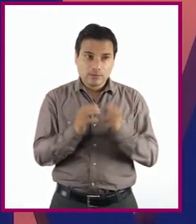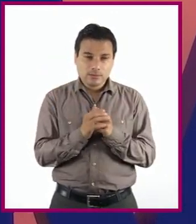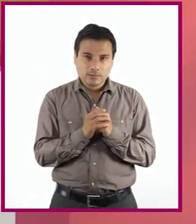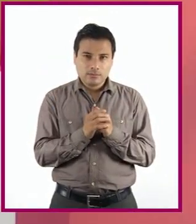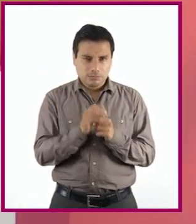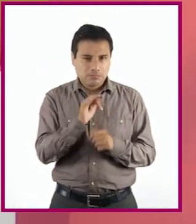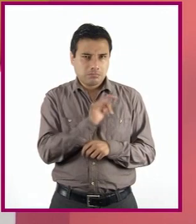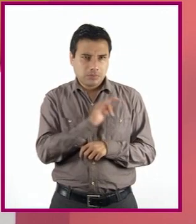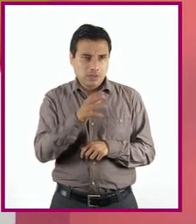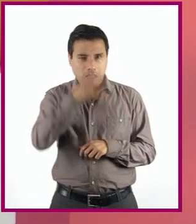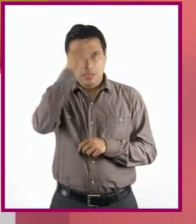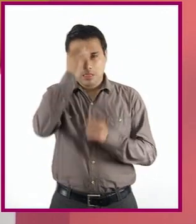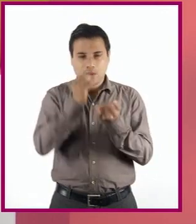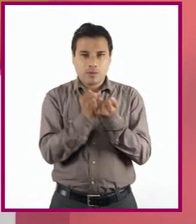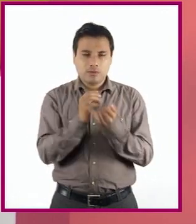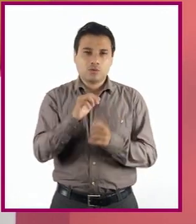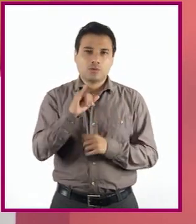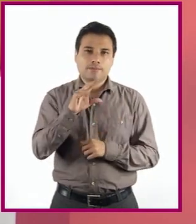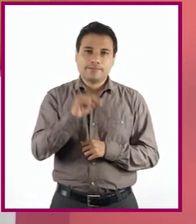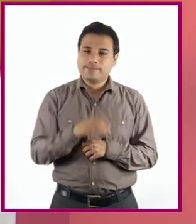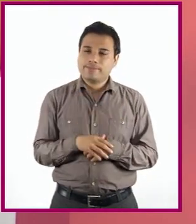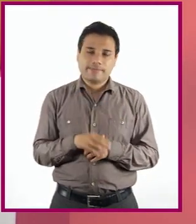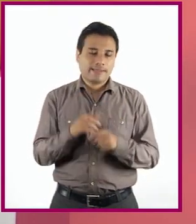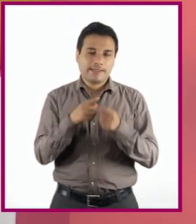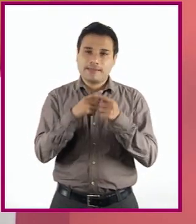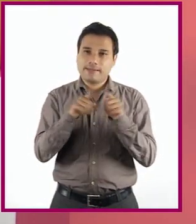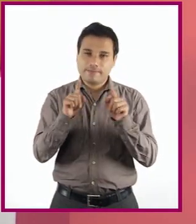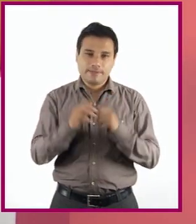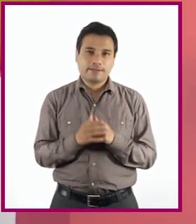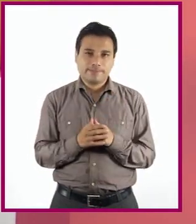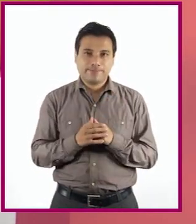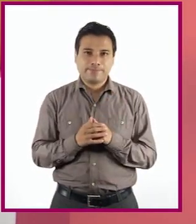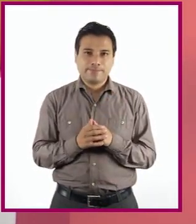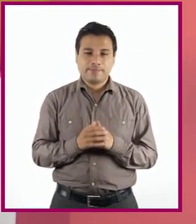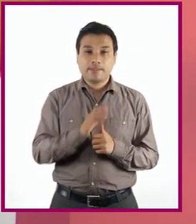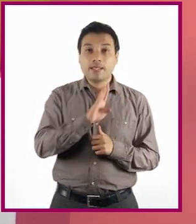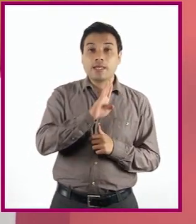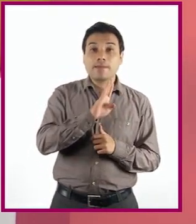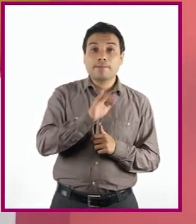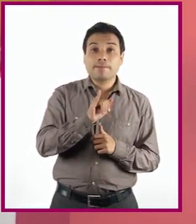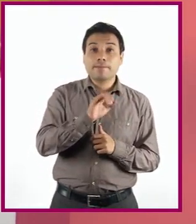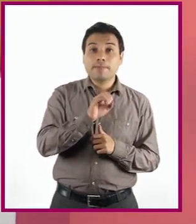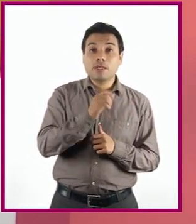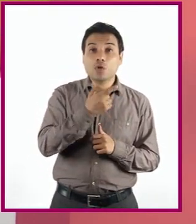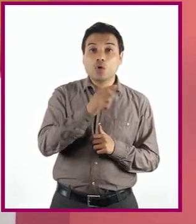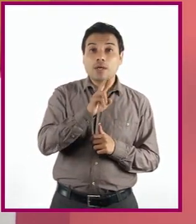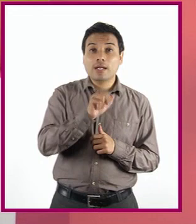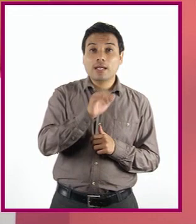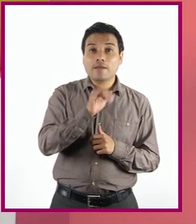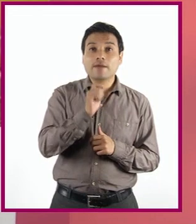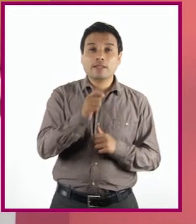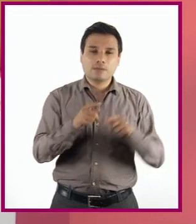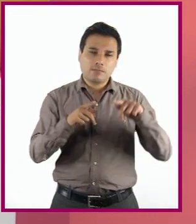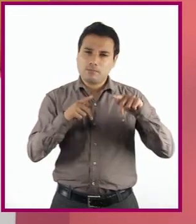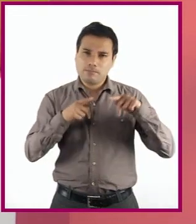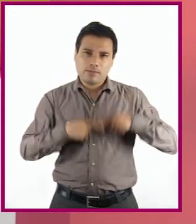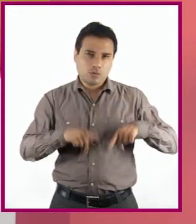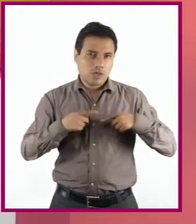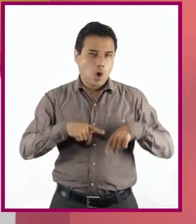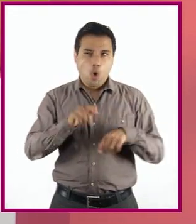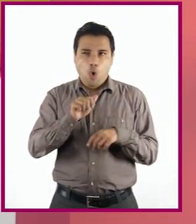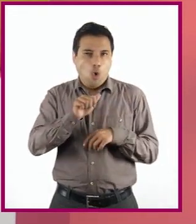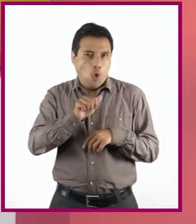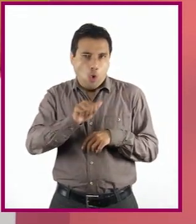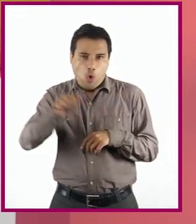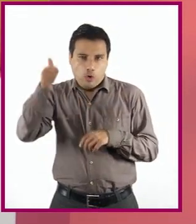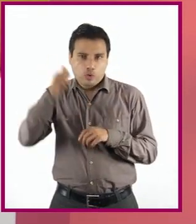¿no? Son diferentes. Una biografía es escrita por una persona externa a la vida de una persona de